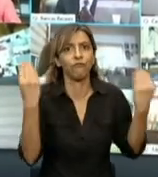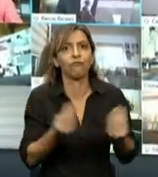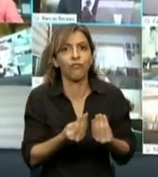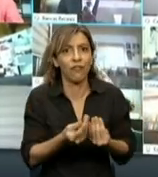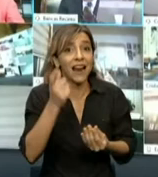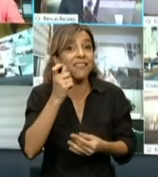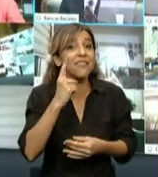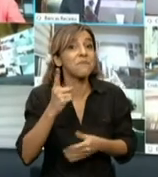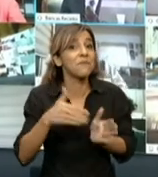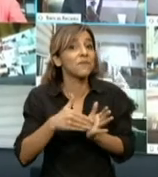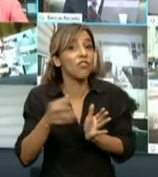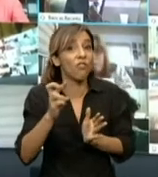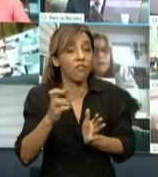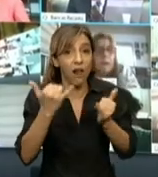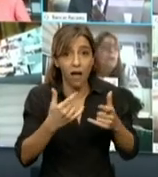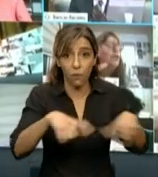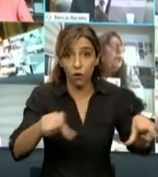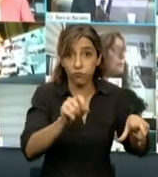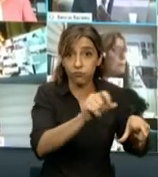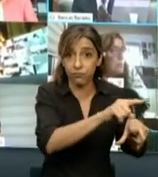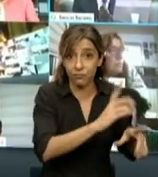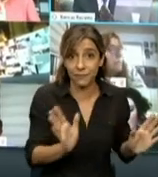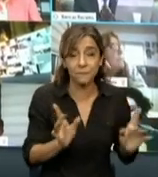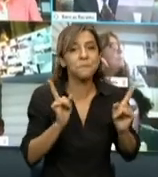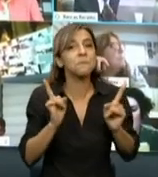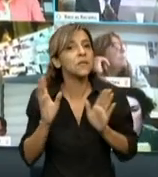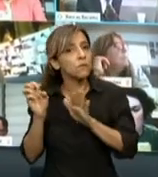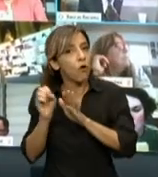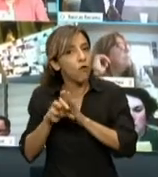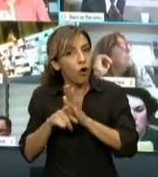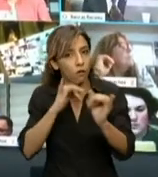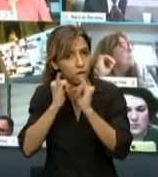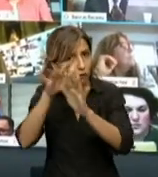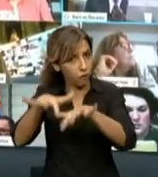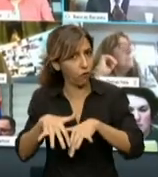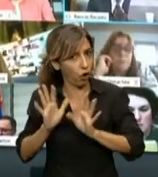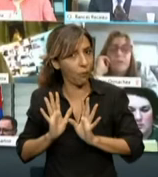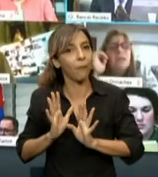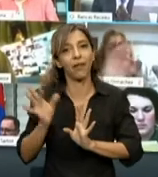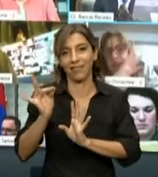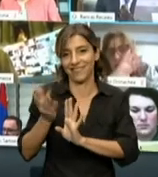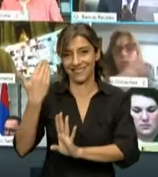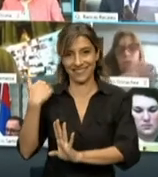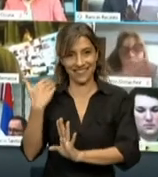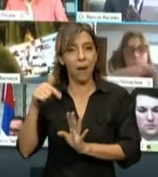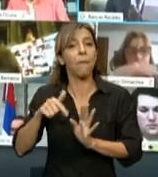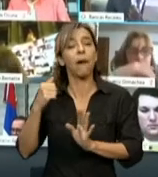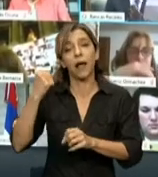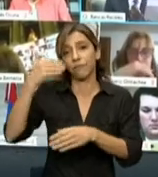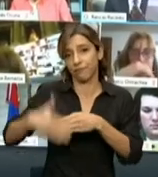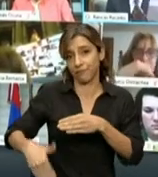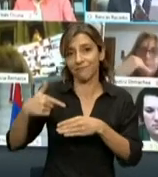10.000 millones de dólares. Esto según informe del propio Fondo de Garantía de Sustentabilidad a diciembre y a abril de este